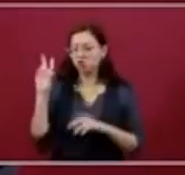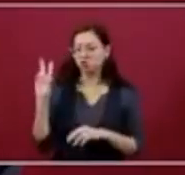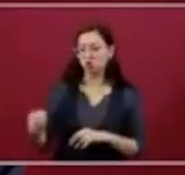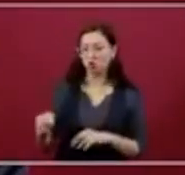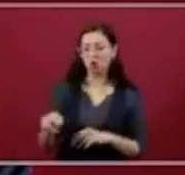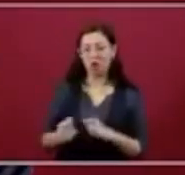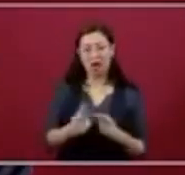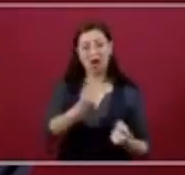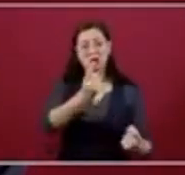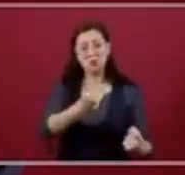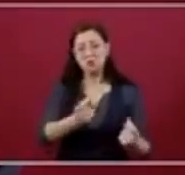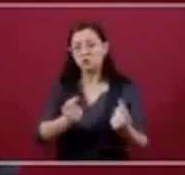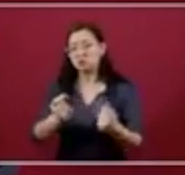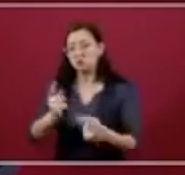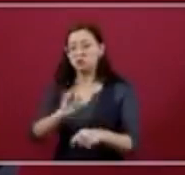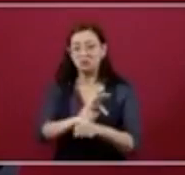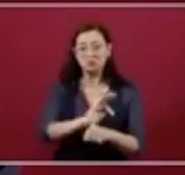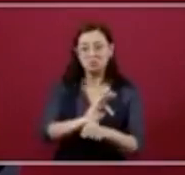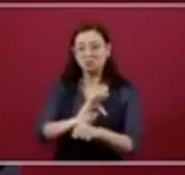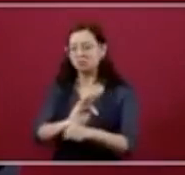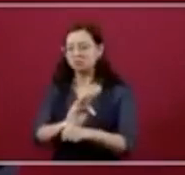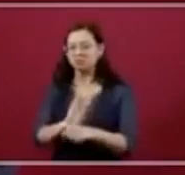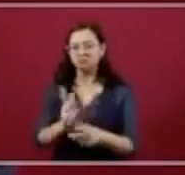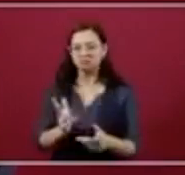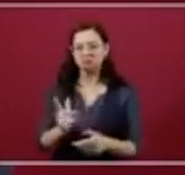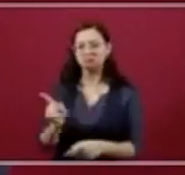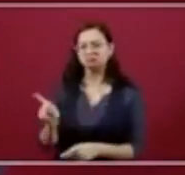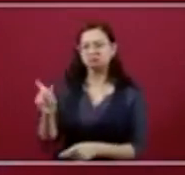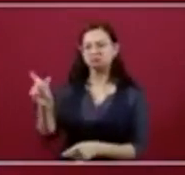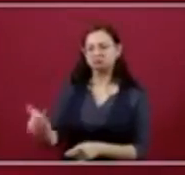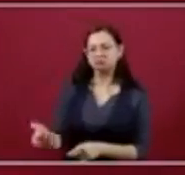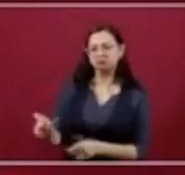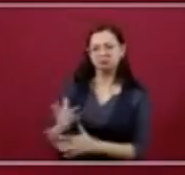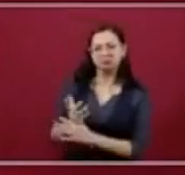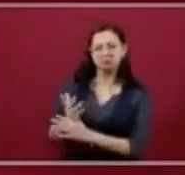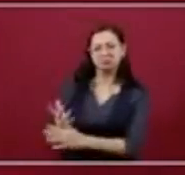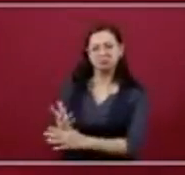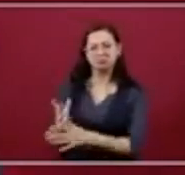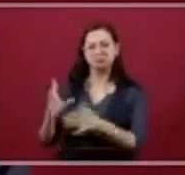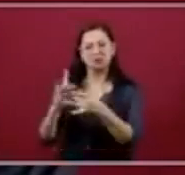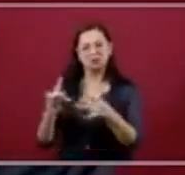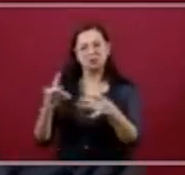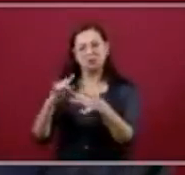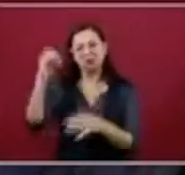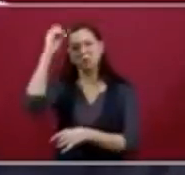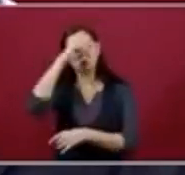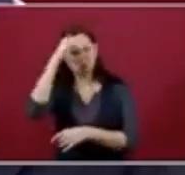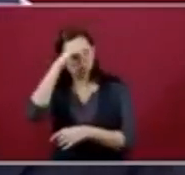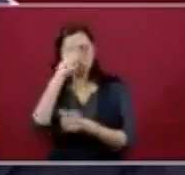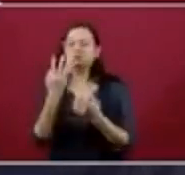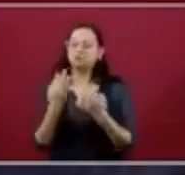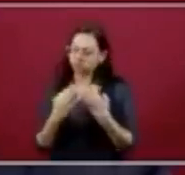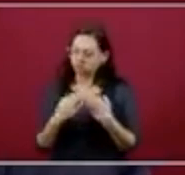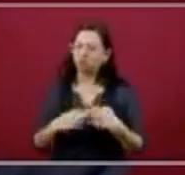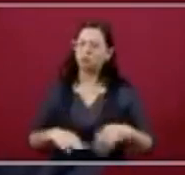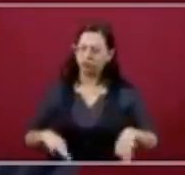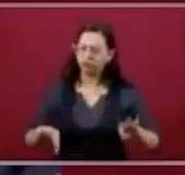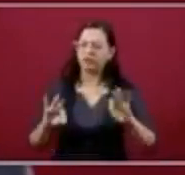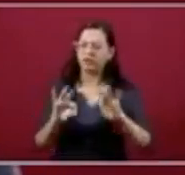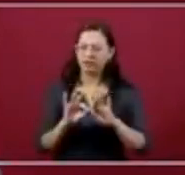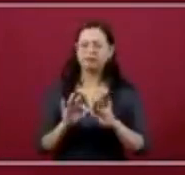Su argumento, que tiene también importancia, es de que